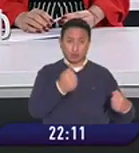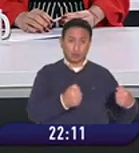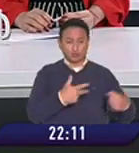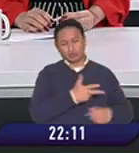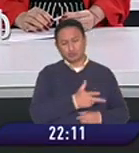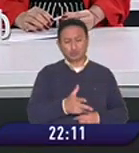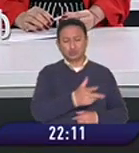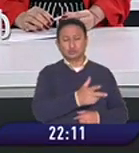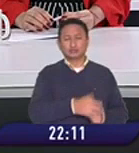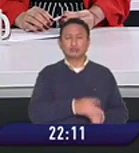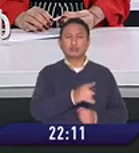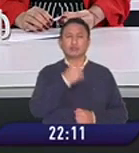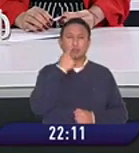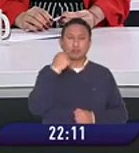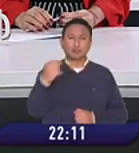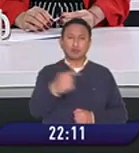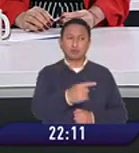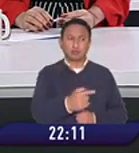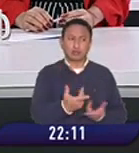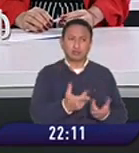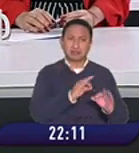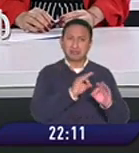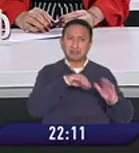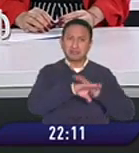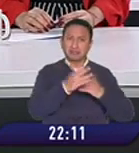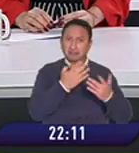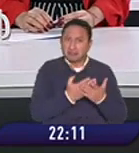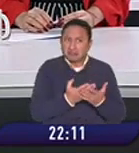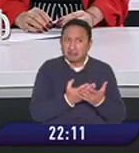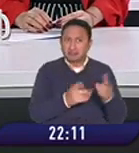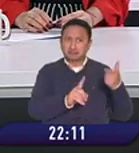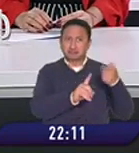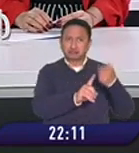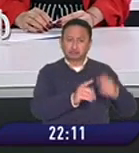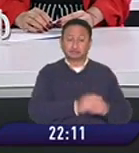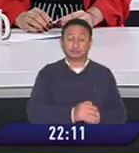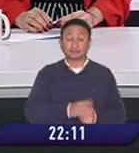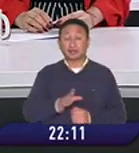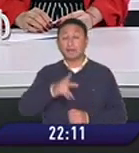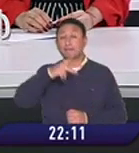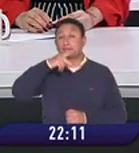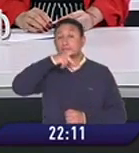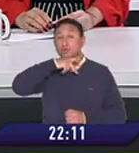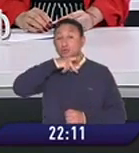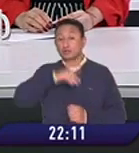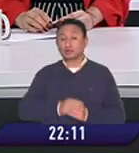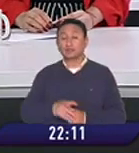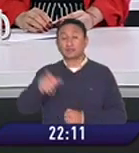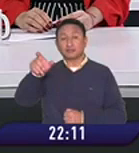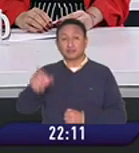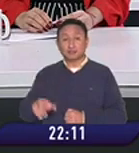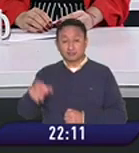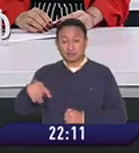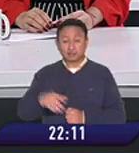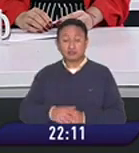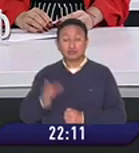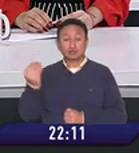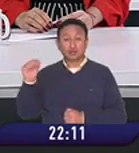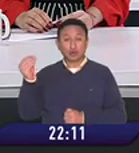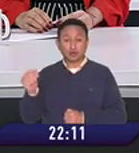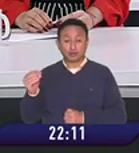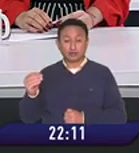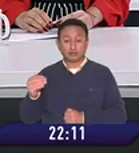y asesinaron a un hombre que no tenía antecedentes penales. Mientras tanto, en Puerto Viejo, los sicarios acribillaron a un joven